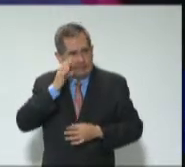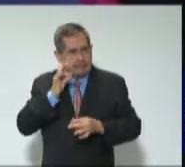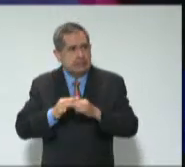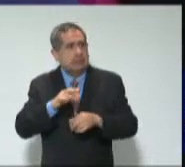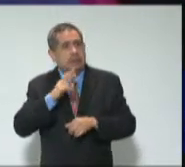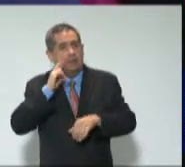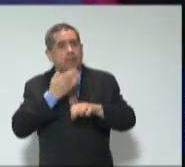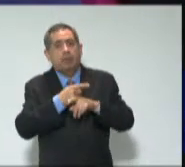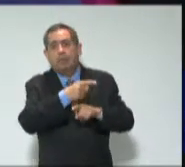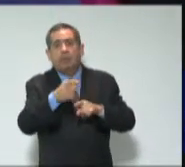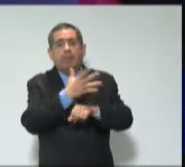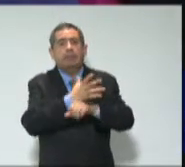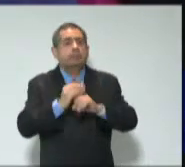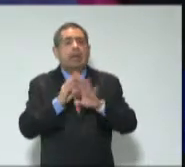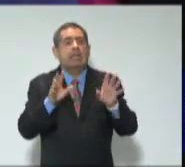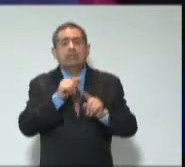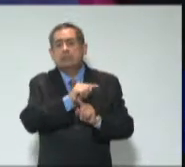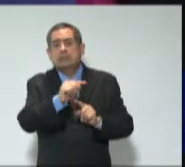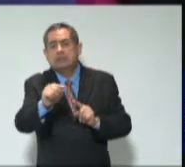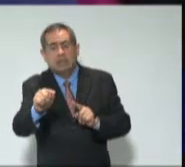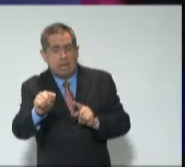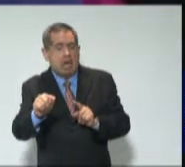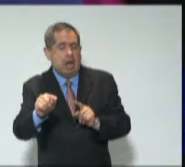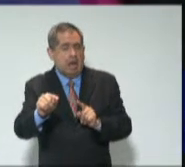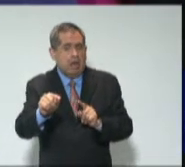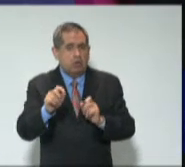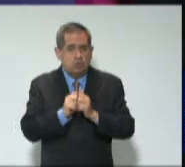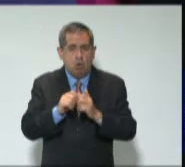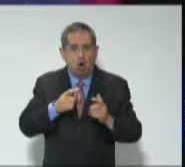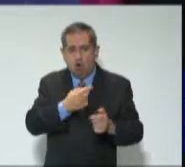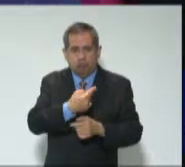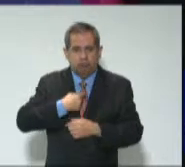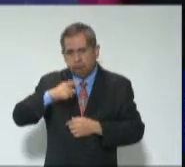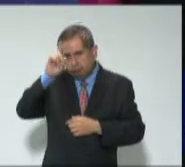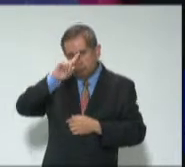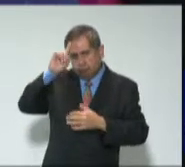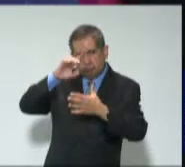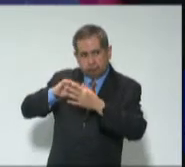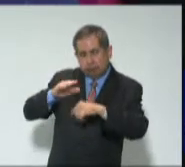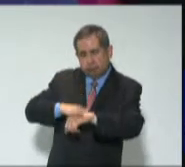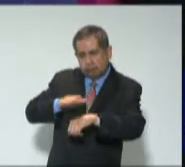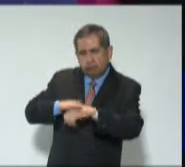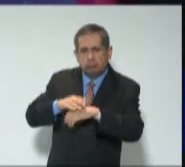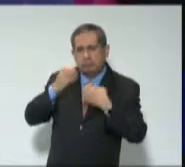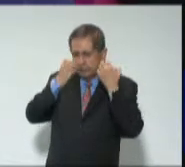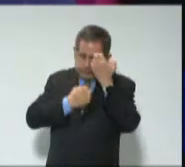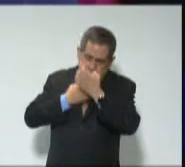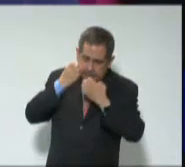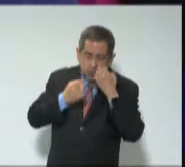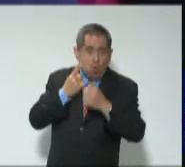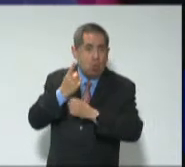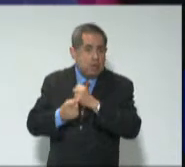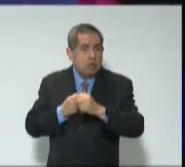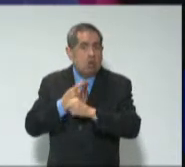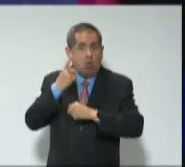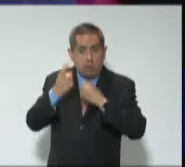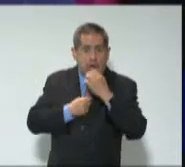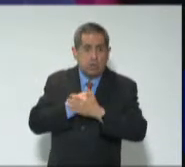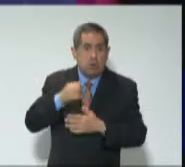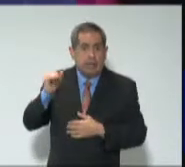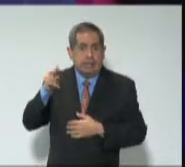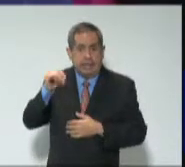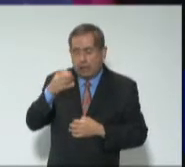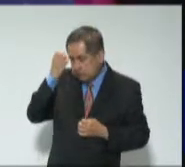obligaciones de transparencia de acuerdo a las recomendaciones consecuencia de la revisión anual que realiza el